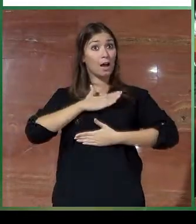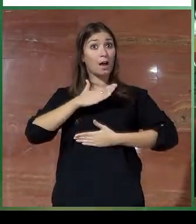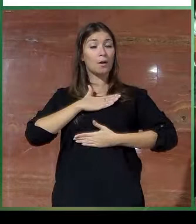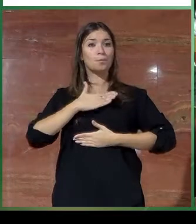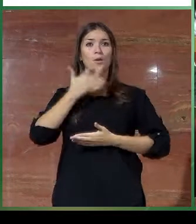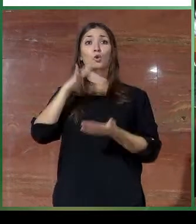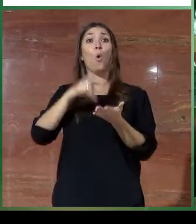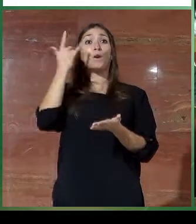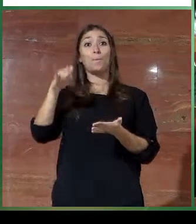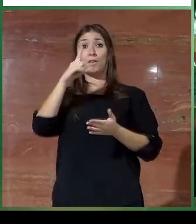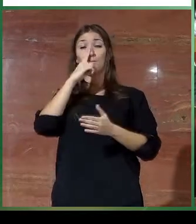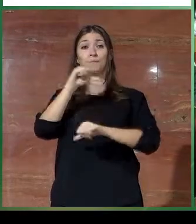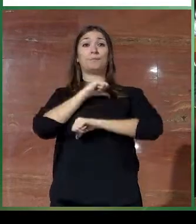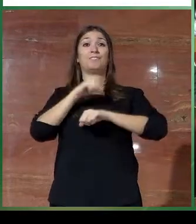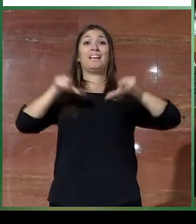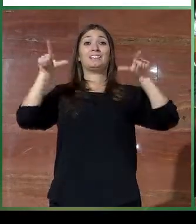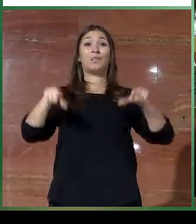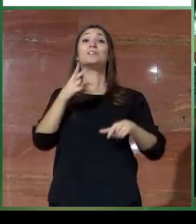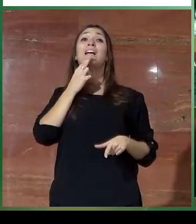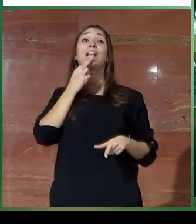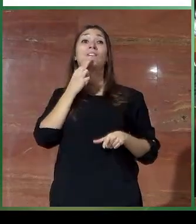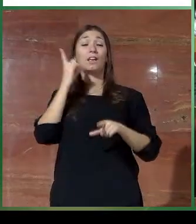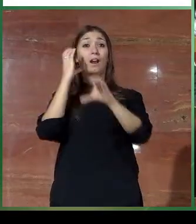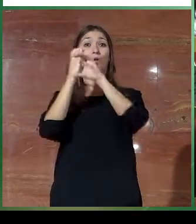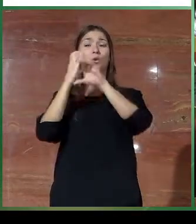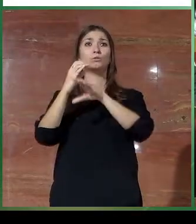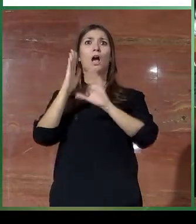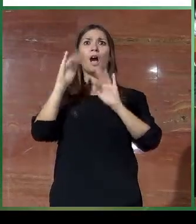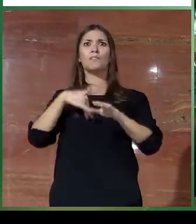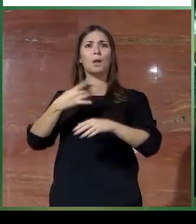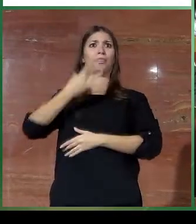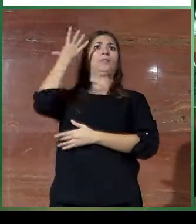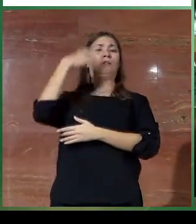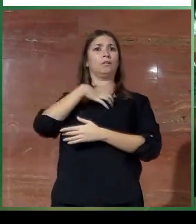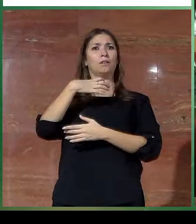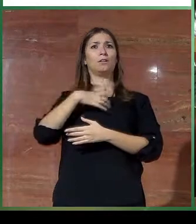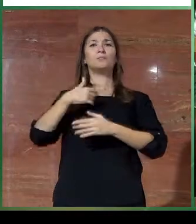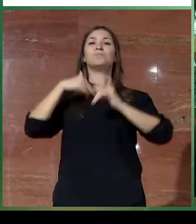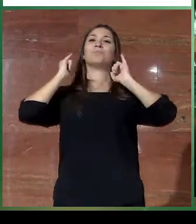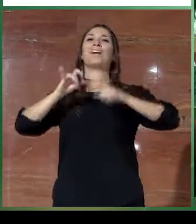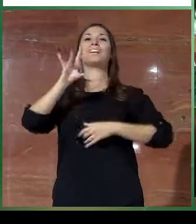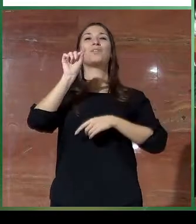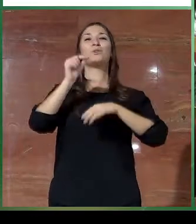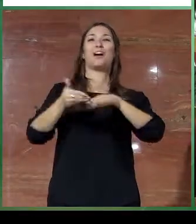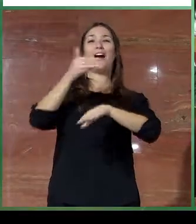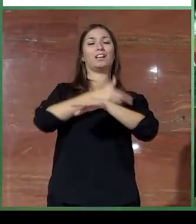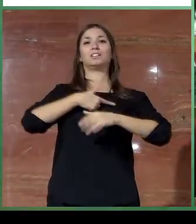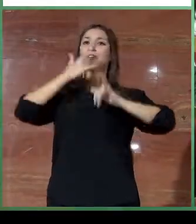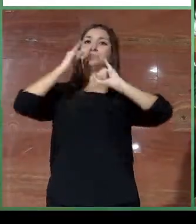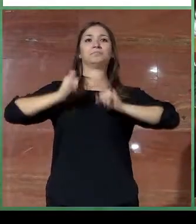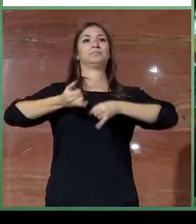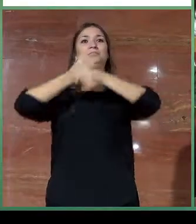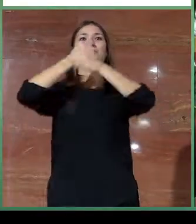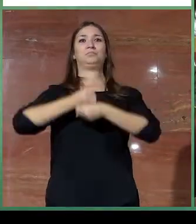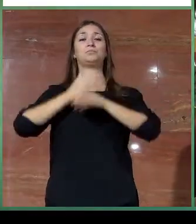vez tirado en la estación de autobuses de Santander, en tierra, cuando yo había llegado unos 15 minutos antes, con lo cual he planteado